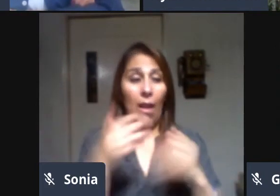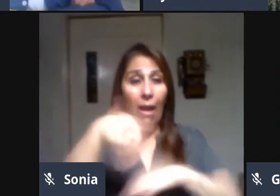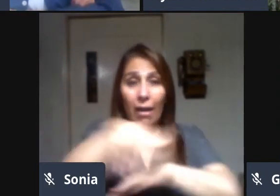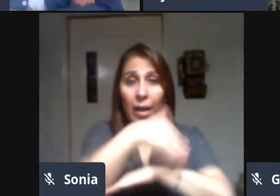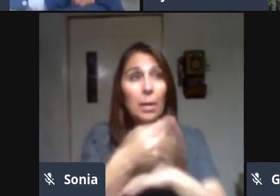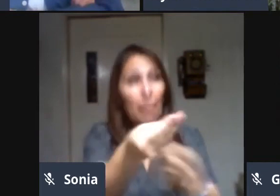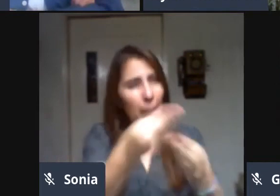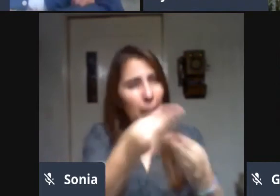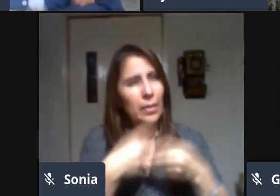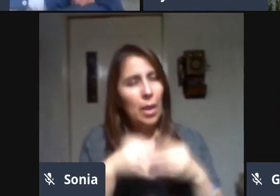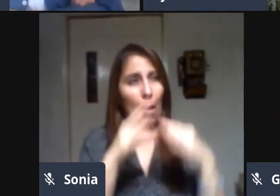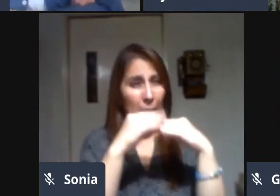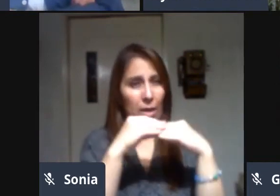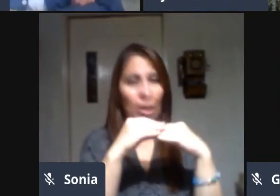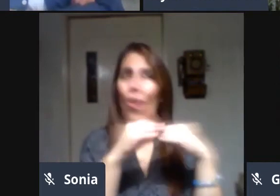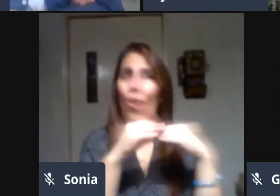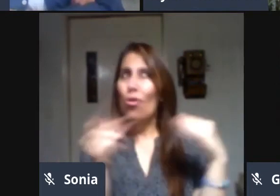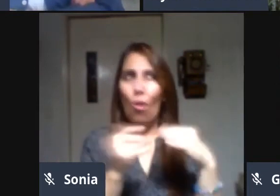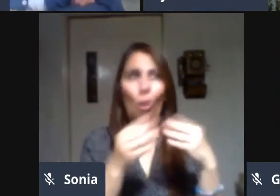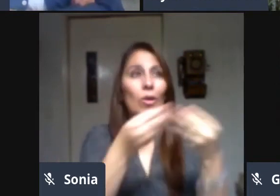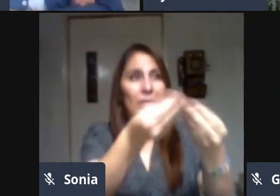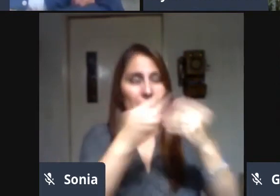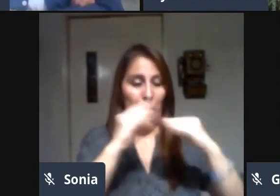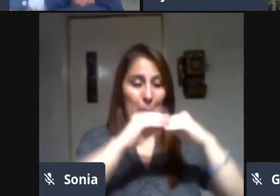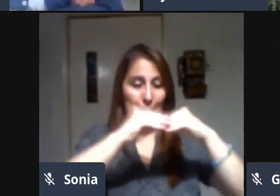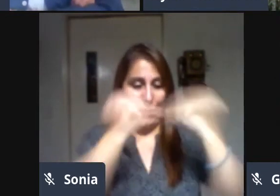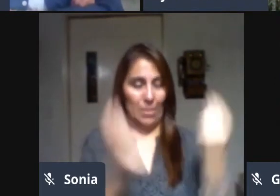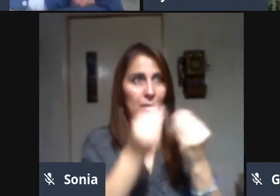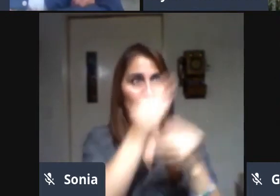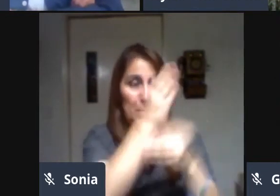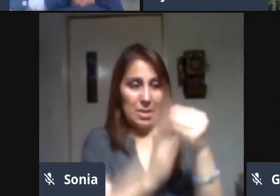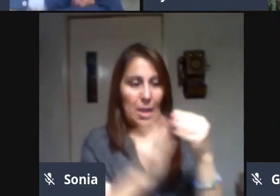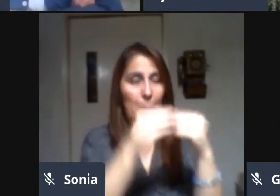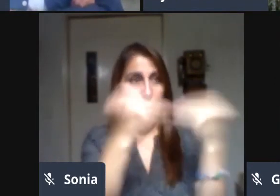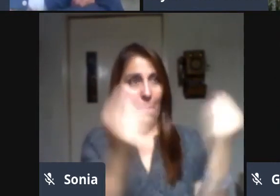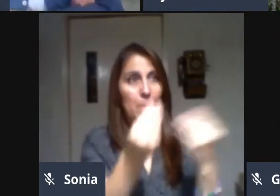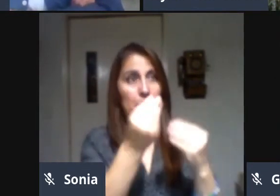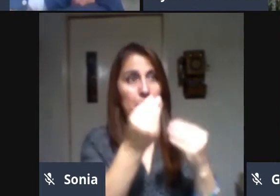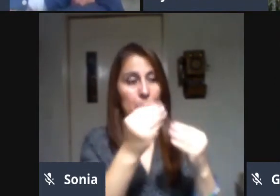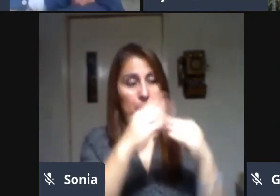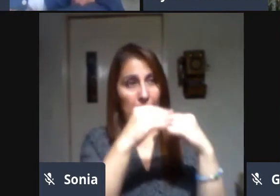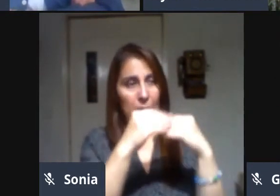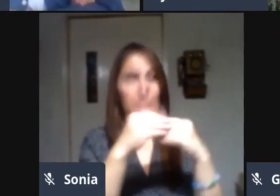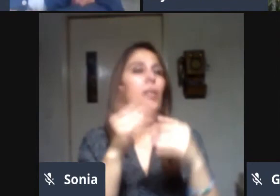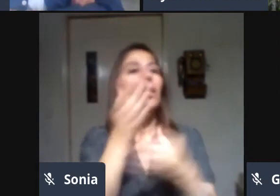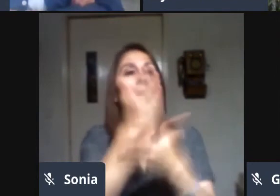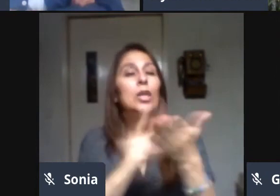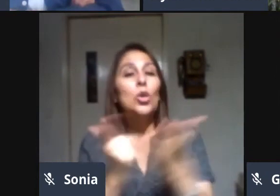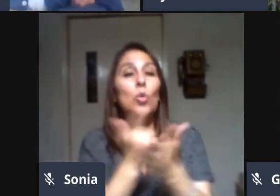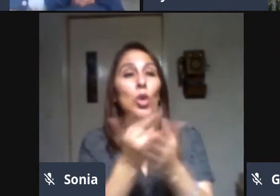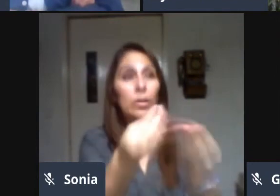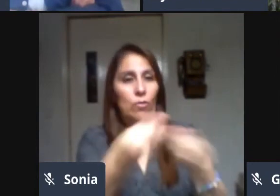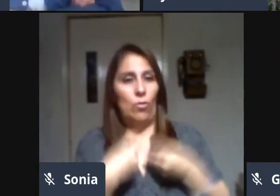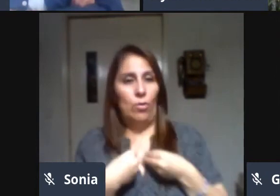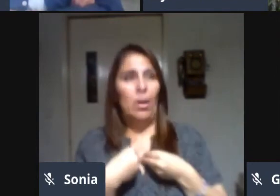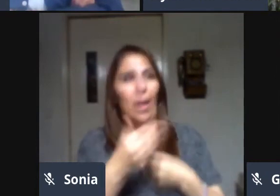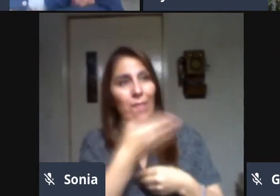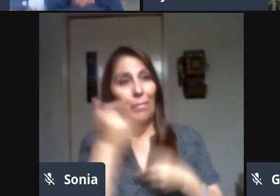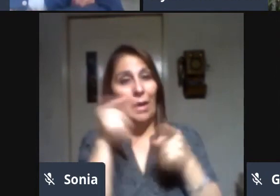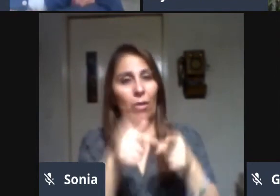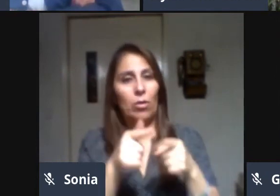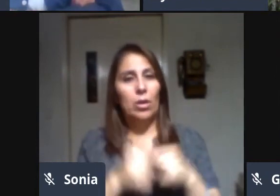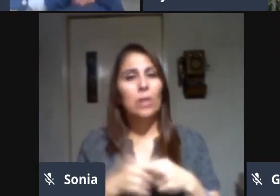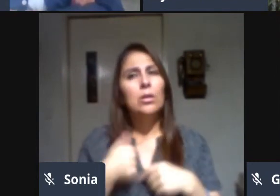medio man y yo ataco desde aquí a los que solamente hablan de reivindicaciones económicas sin nombrar jamás